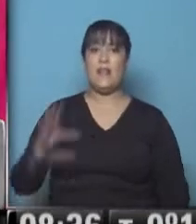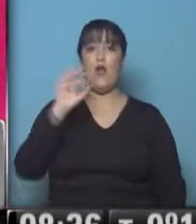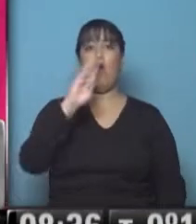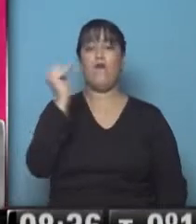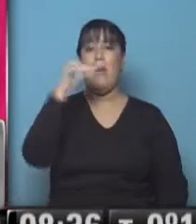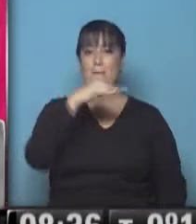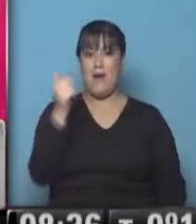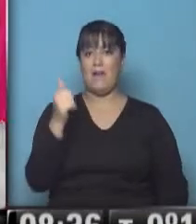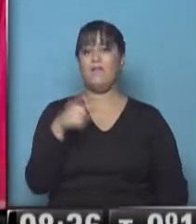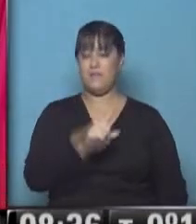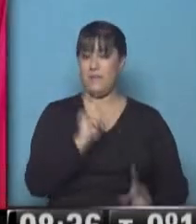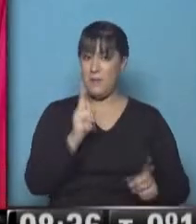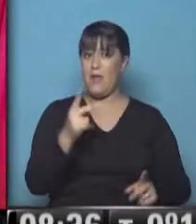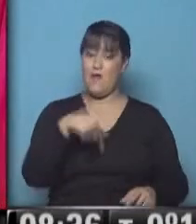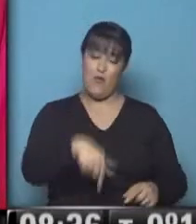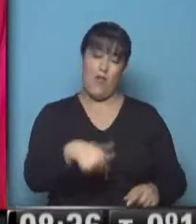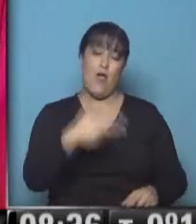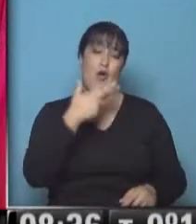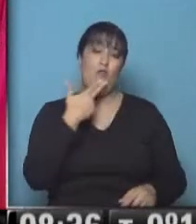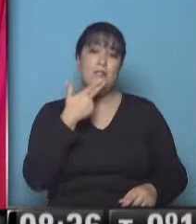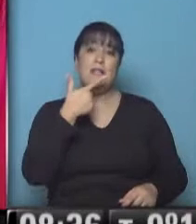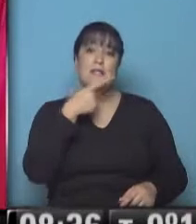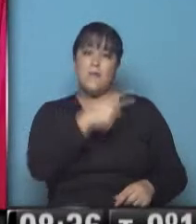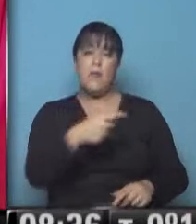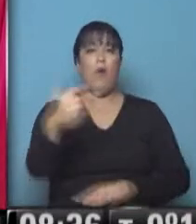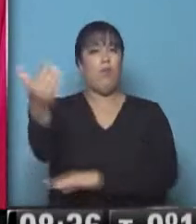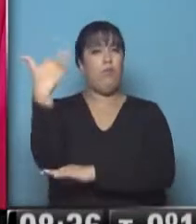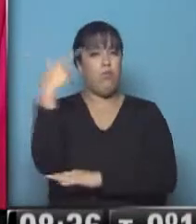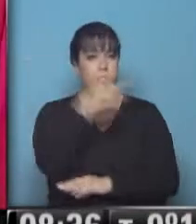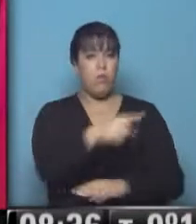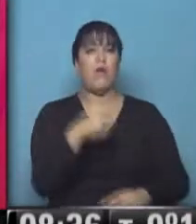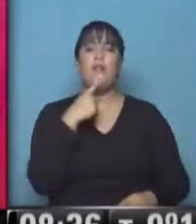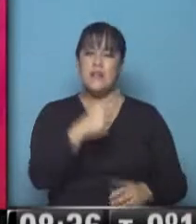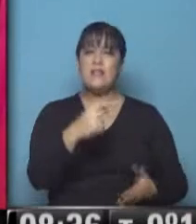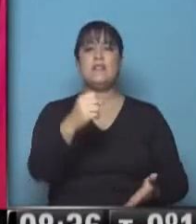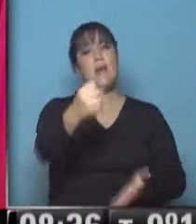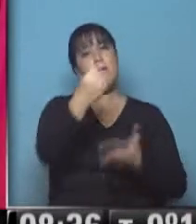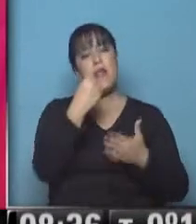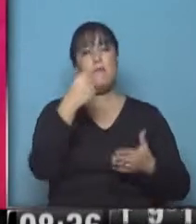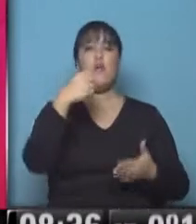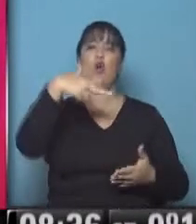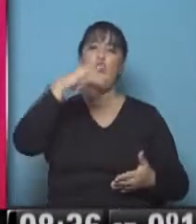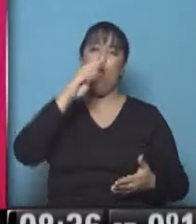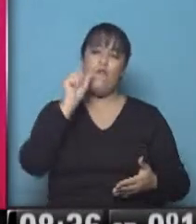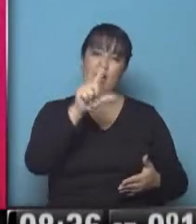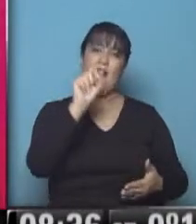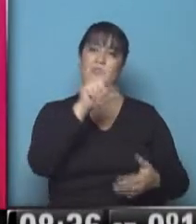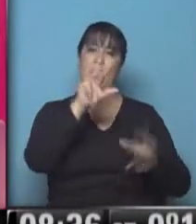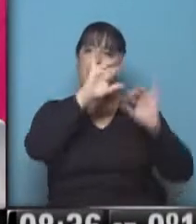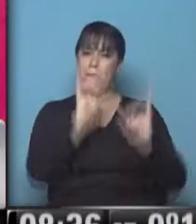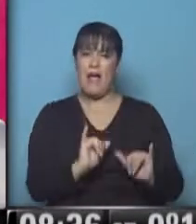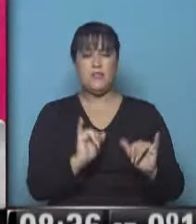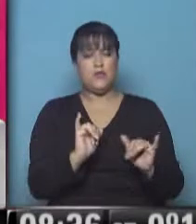del 11 de septiembre y un discurso el premio 9 de aspace un discurso muy belicista y de fuerte tono